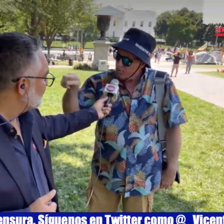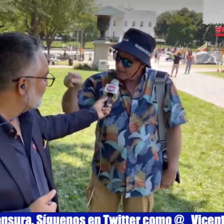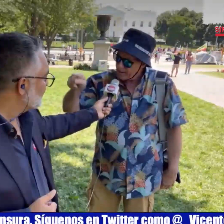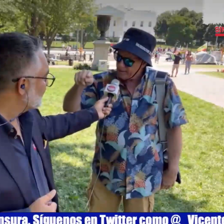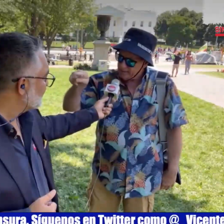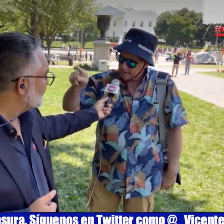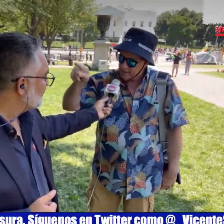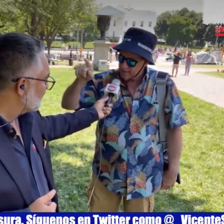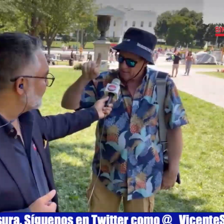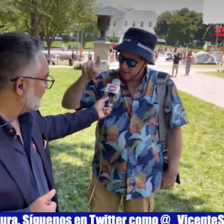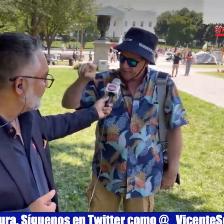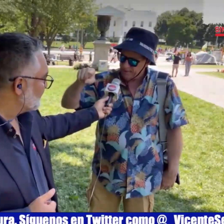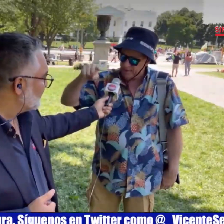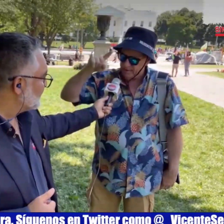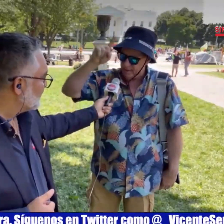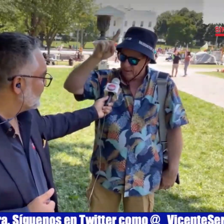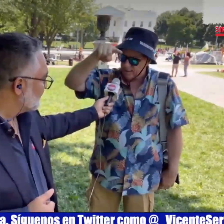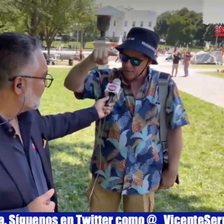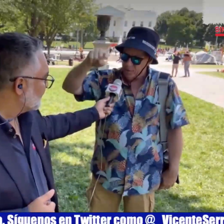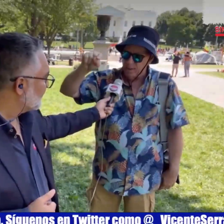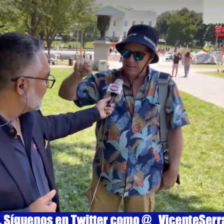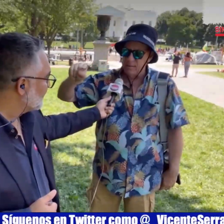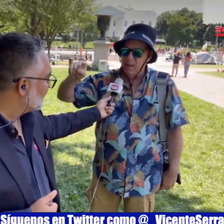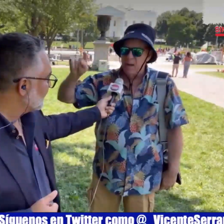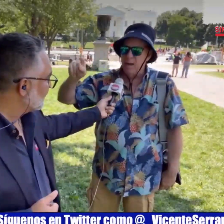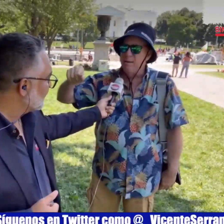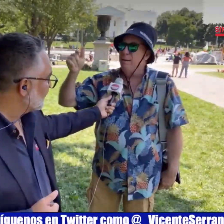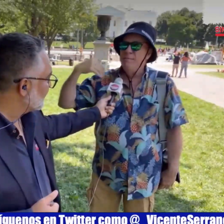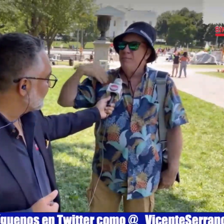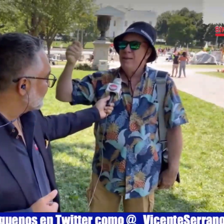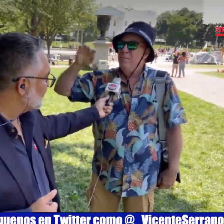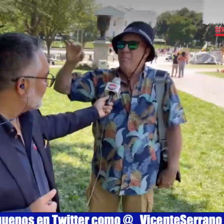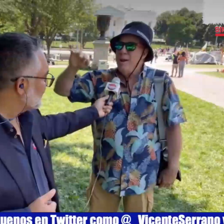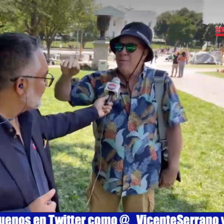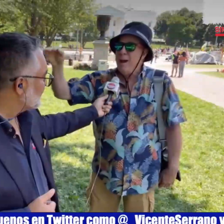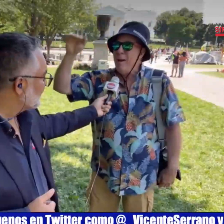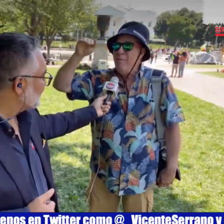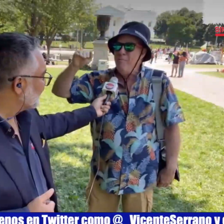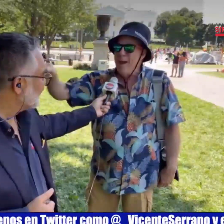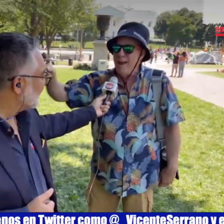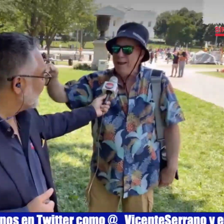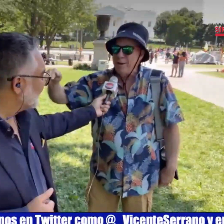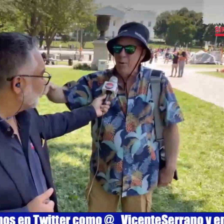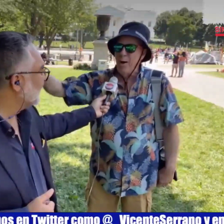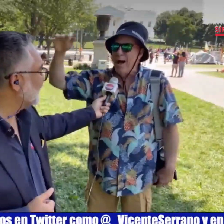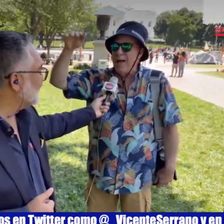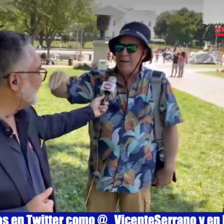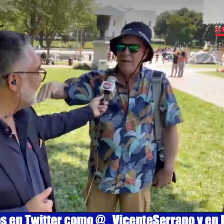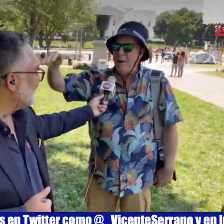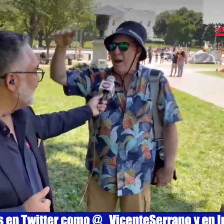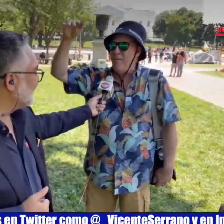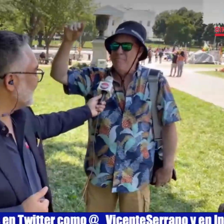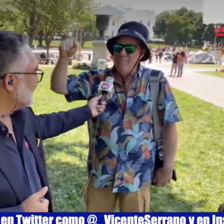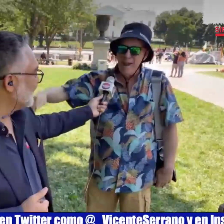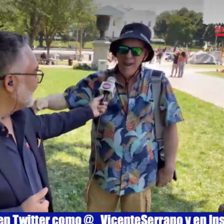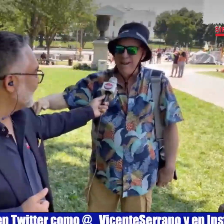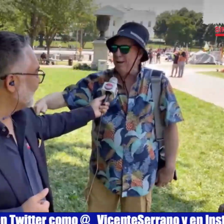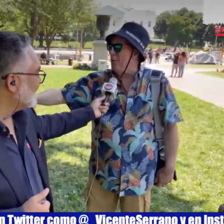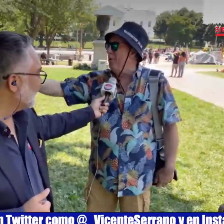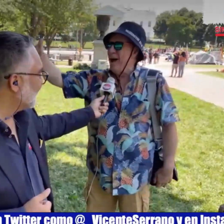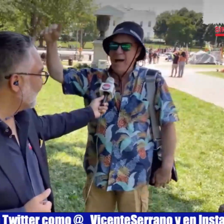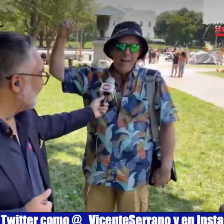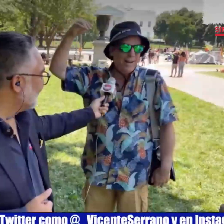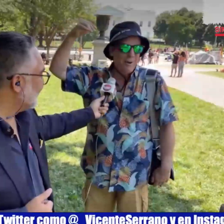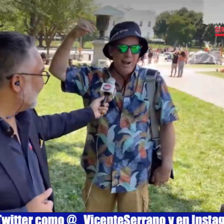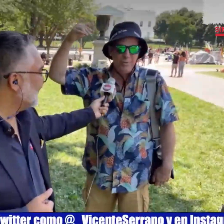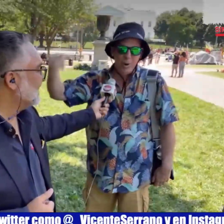tampoco por Bob Menéndez, advertencia, el de New Jersey. ¡Viva México! ¡Arriba